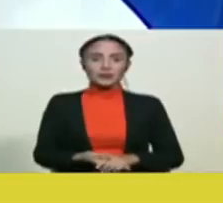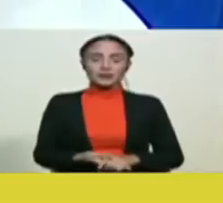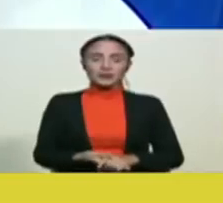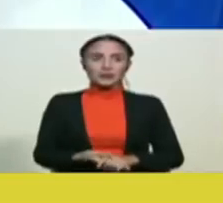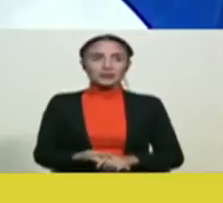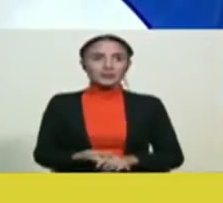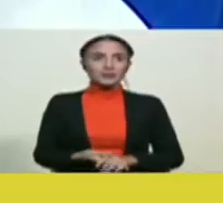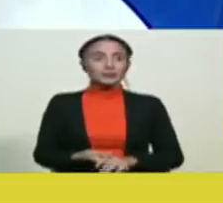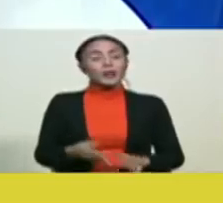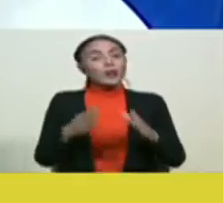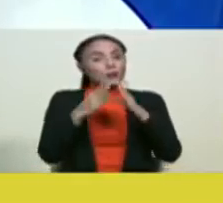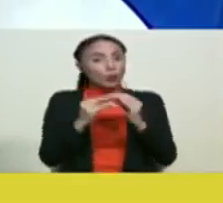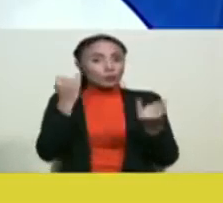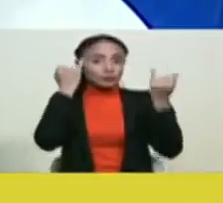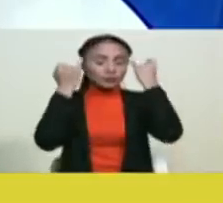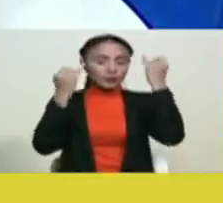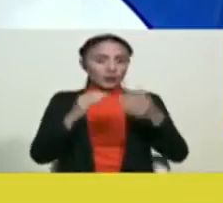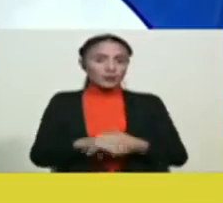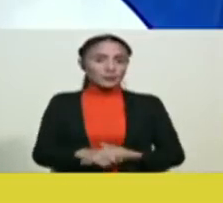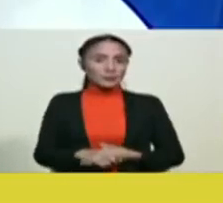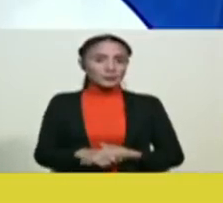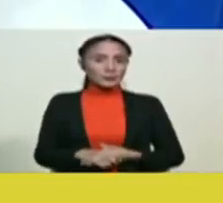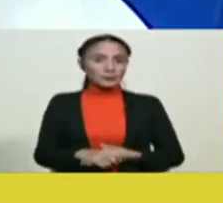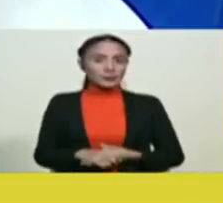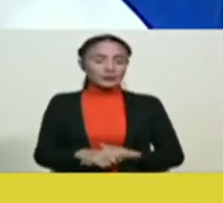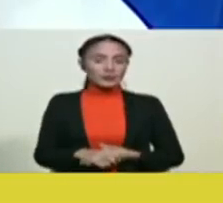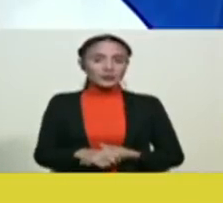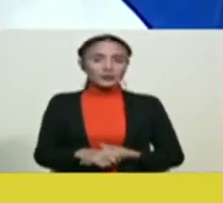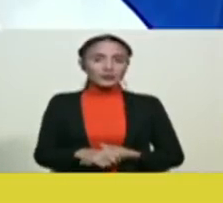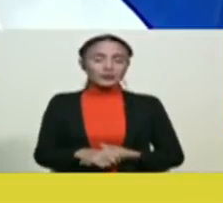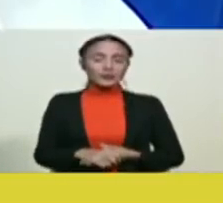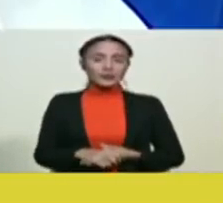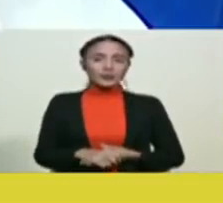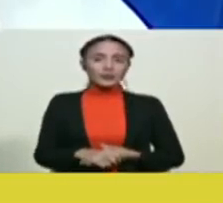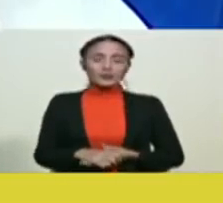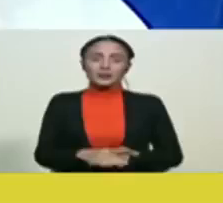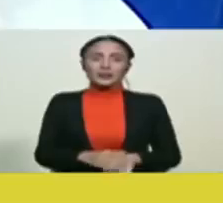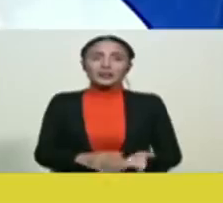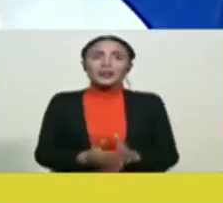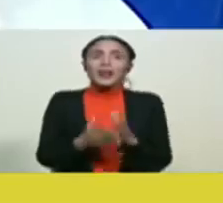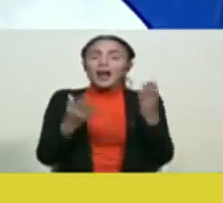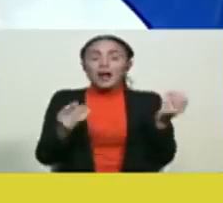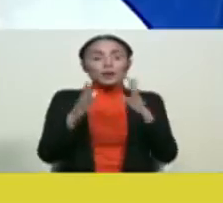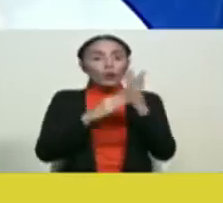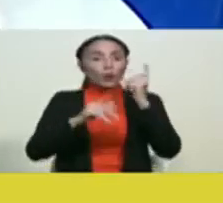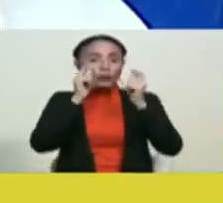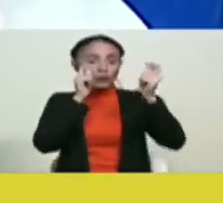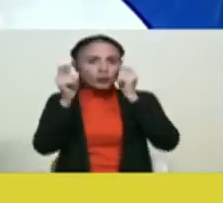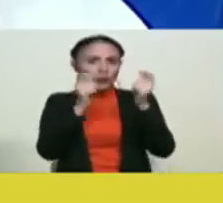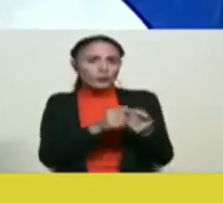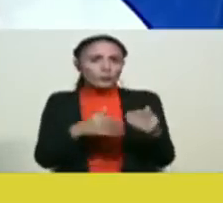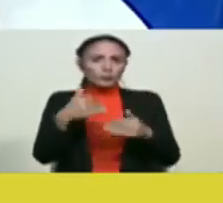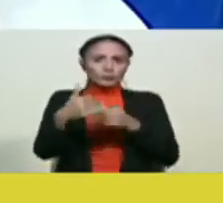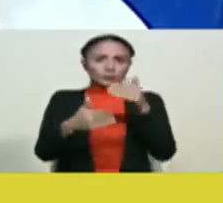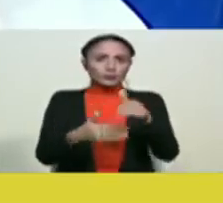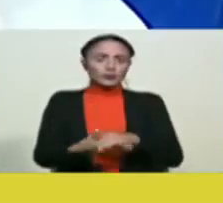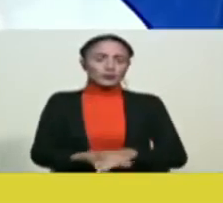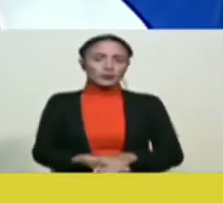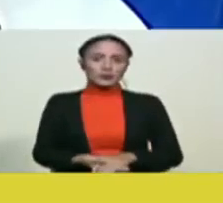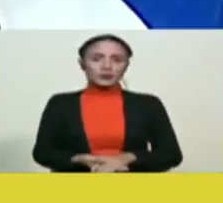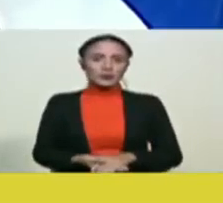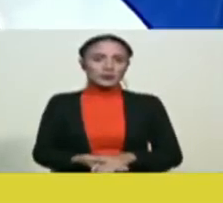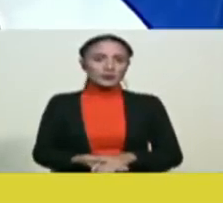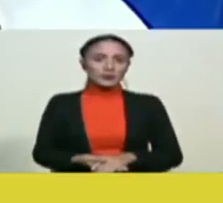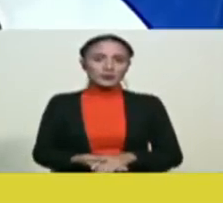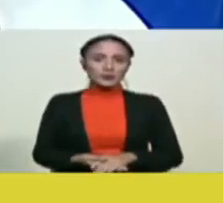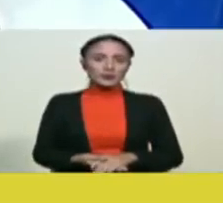en todos sus sentidos la cooperación económica comercial y financiera turística y